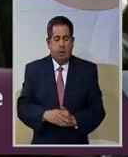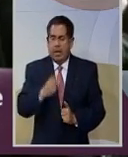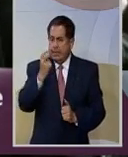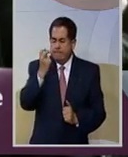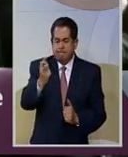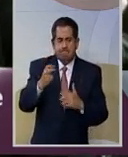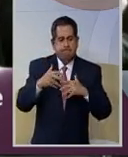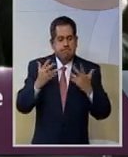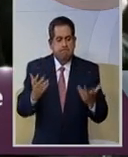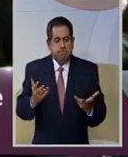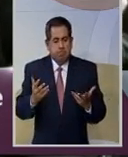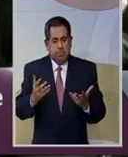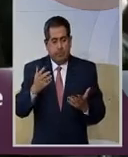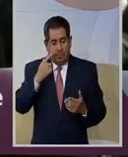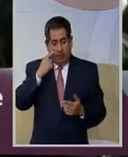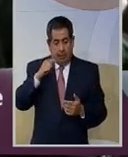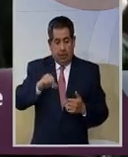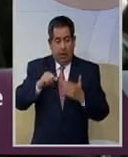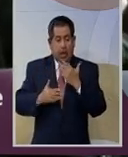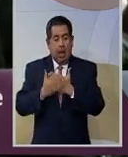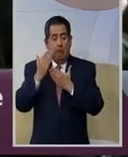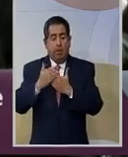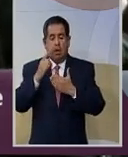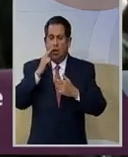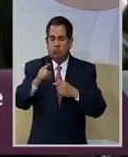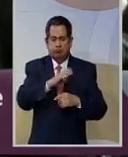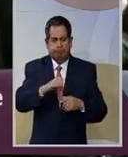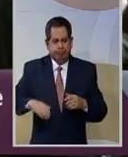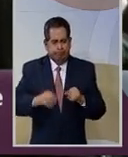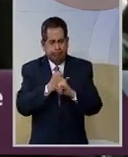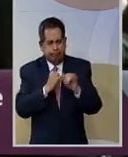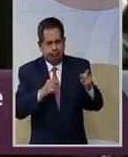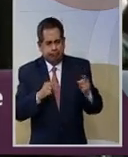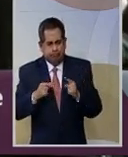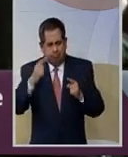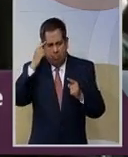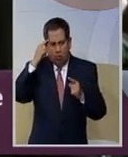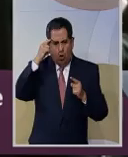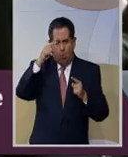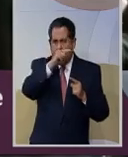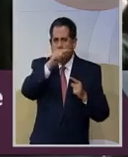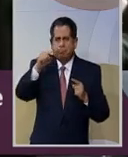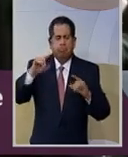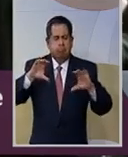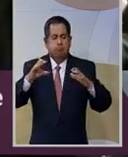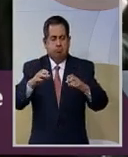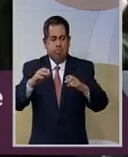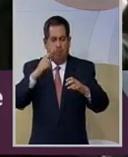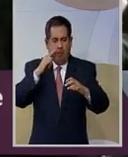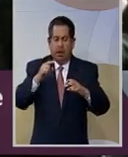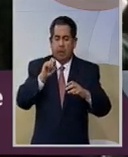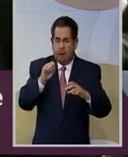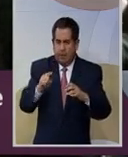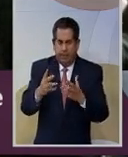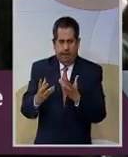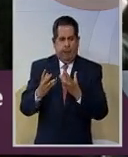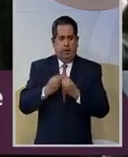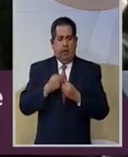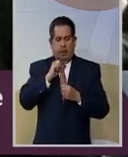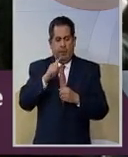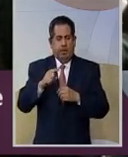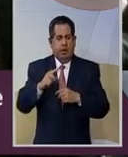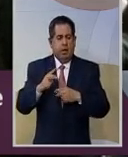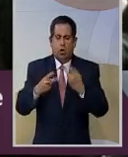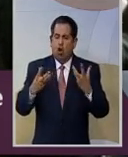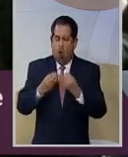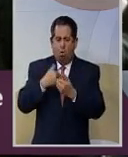Entonces, ustedes verán la lista de los candidatos, casi siempre a lo mejor empezarán con algún hombre, pero bueno, seguramente después tendrá